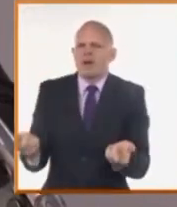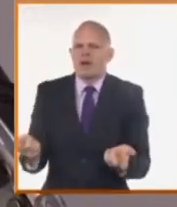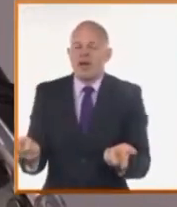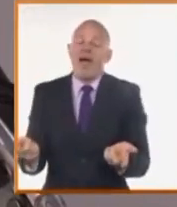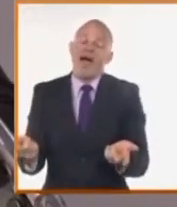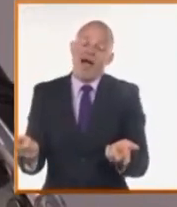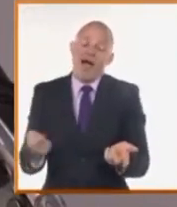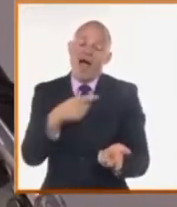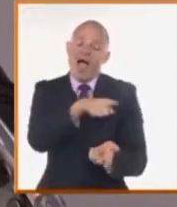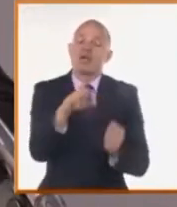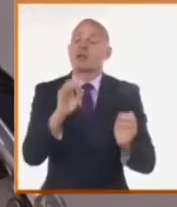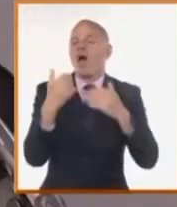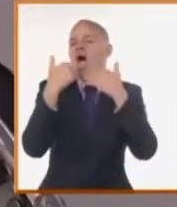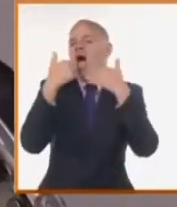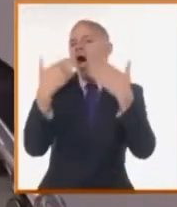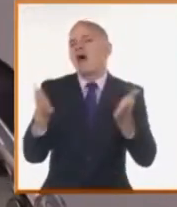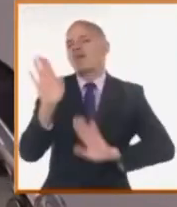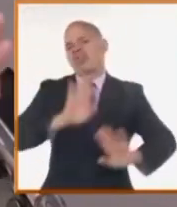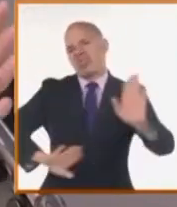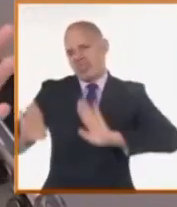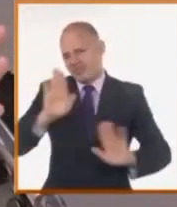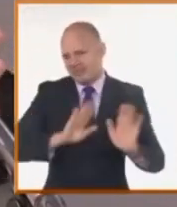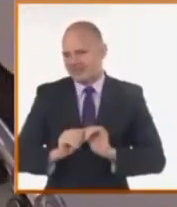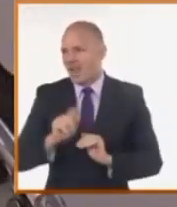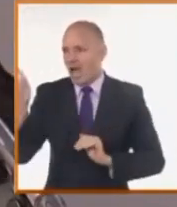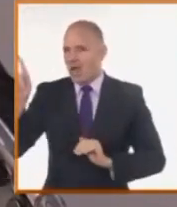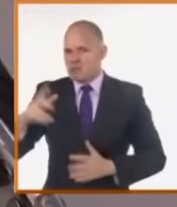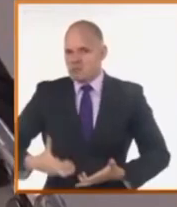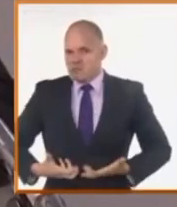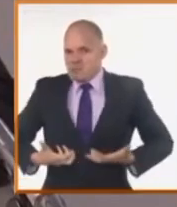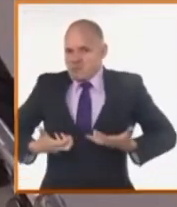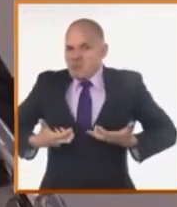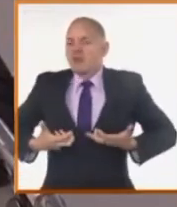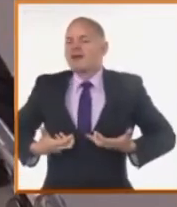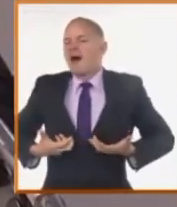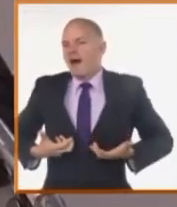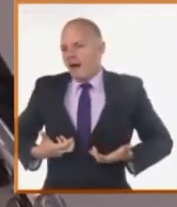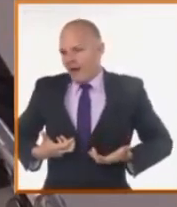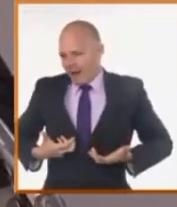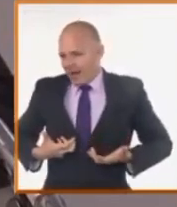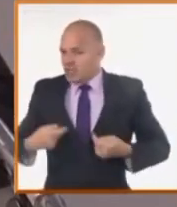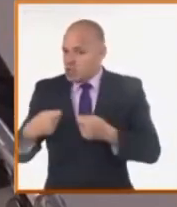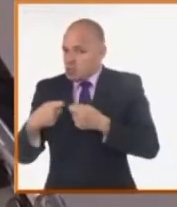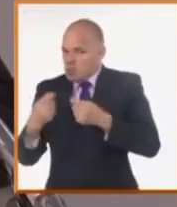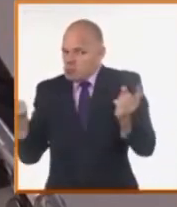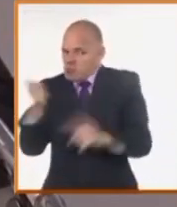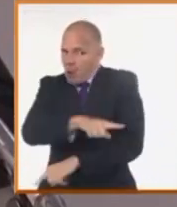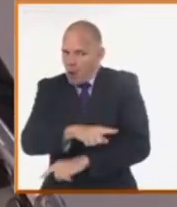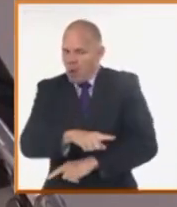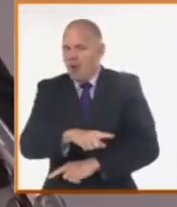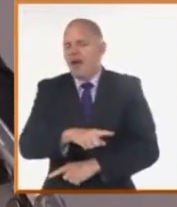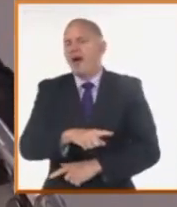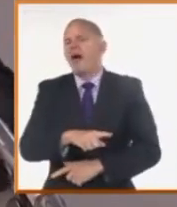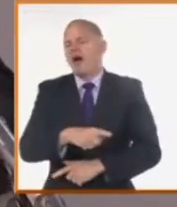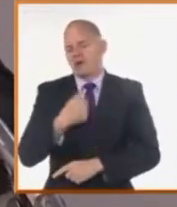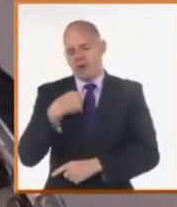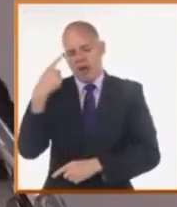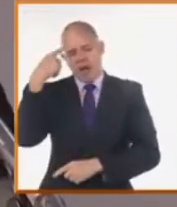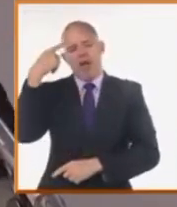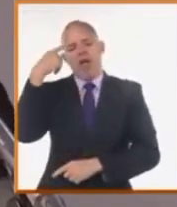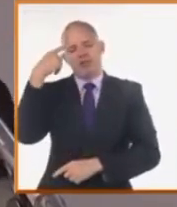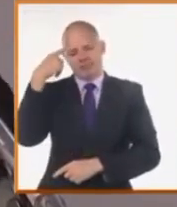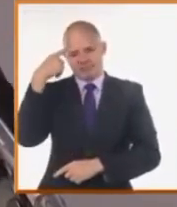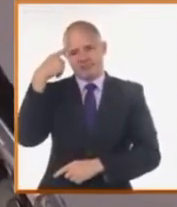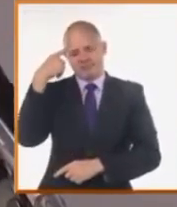ido ganada no hecho tampoco mucha publicidad ni demás el juez Consideró que no incurría en